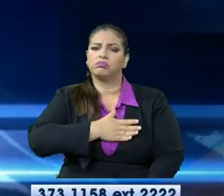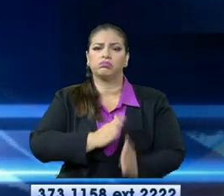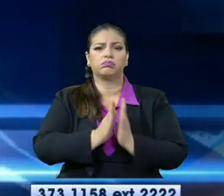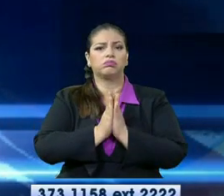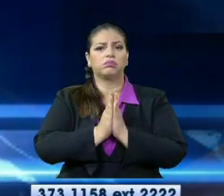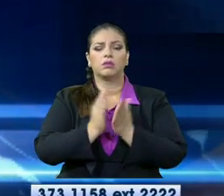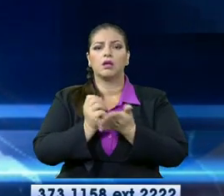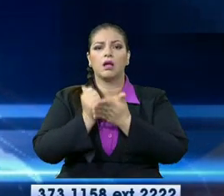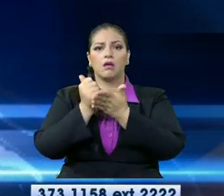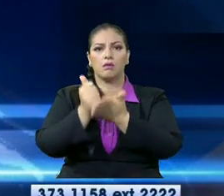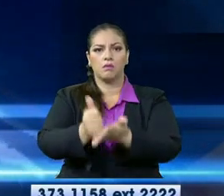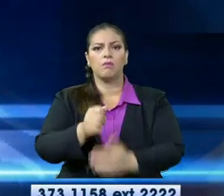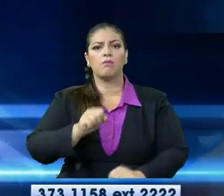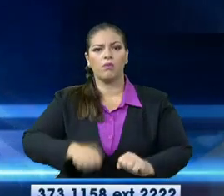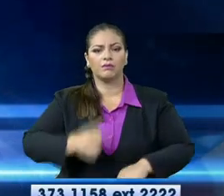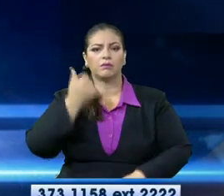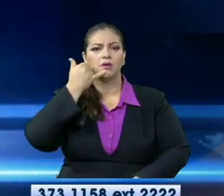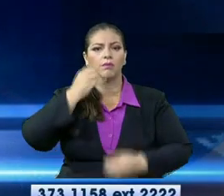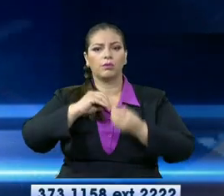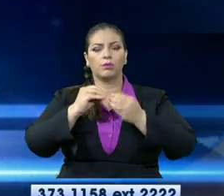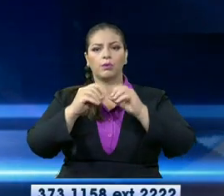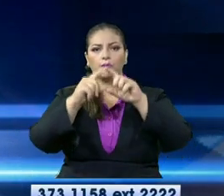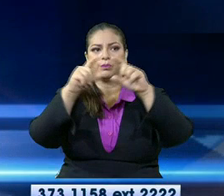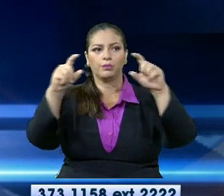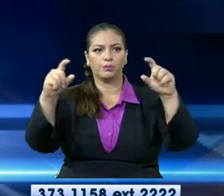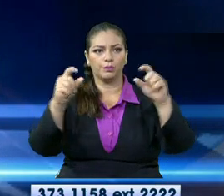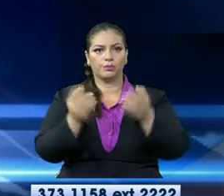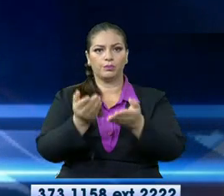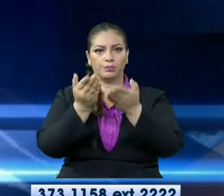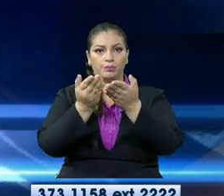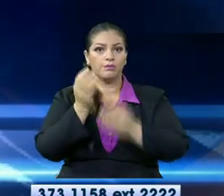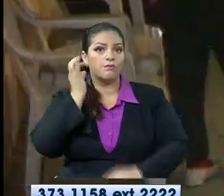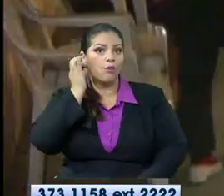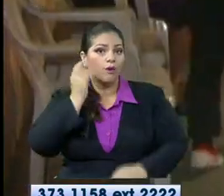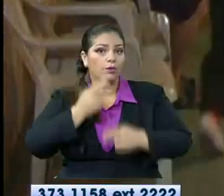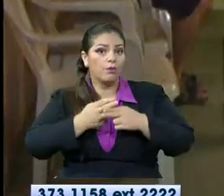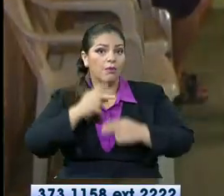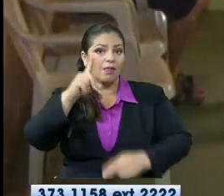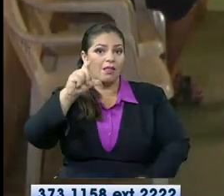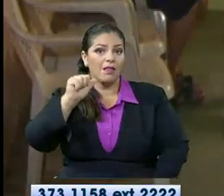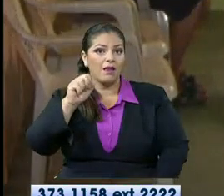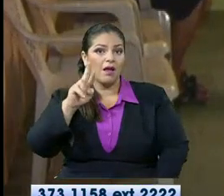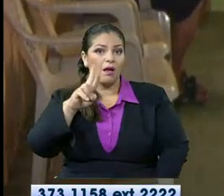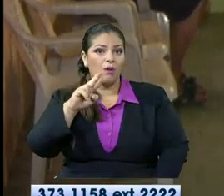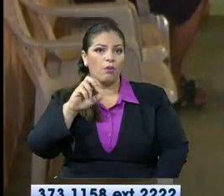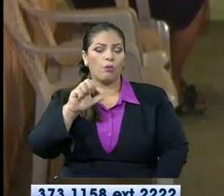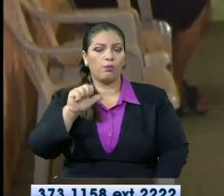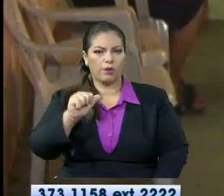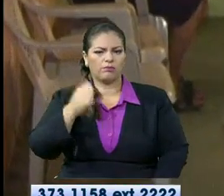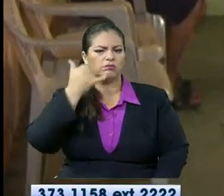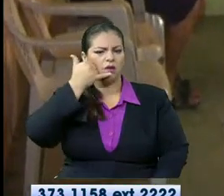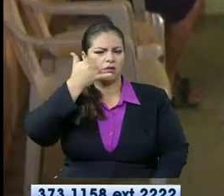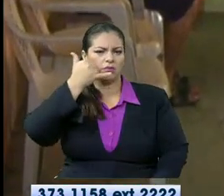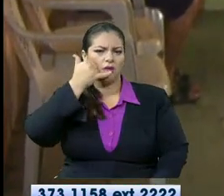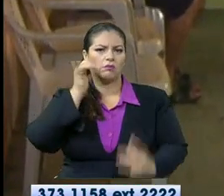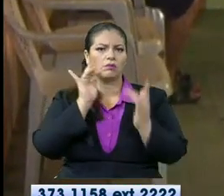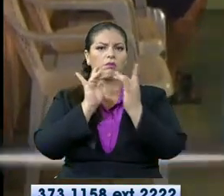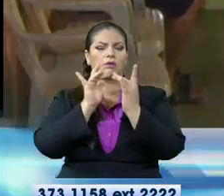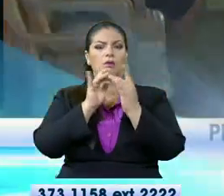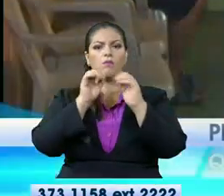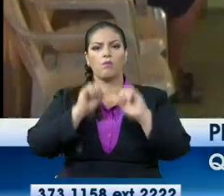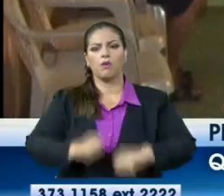15 12 34 9 y preguntar por la señora Laura Landa. Ella y sus familiares se lo agradecerán